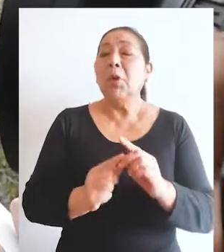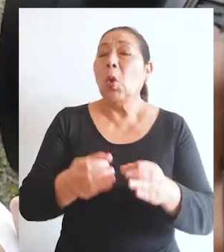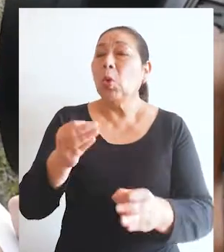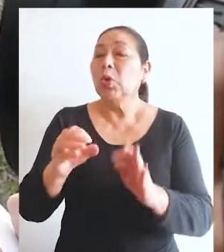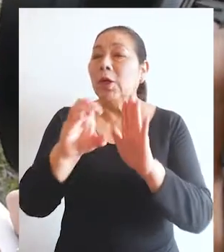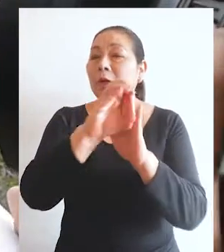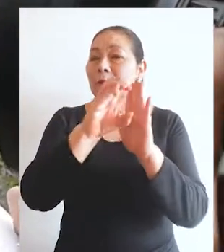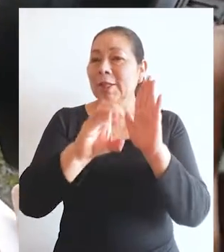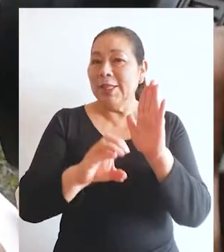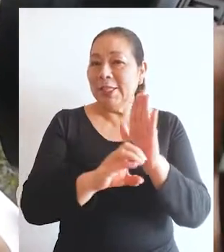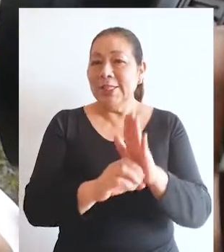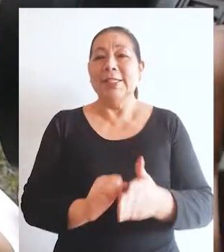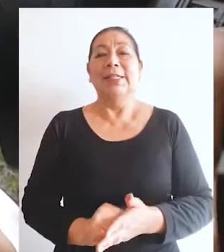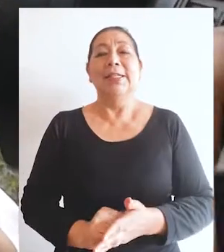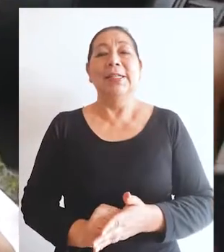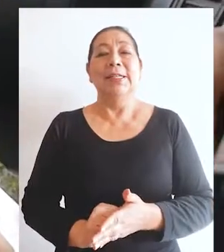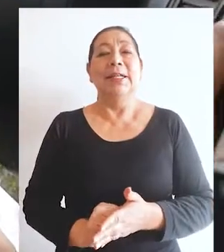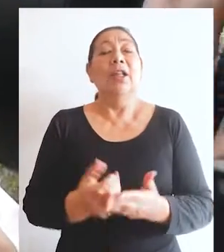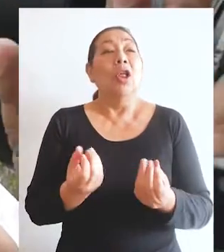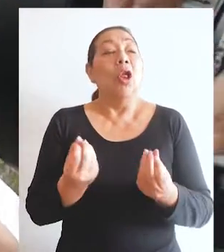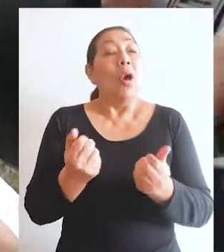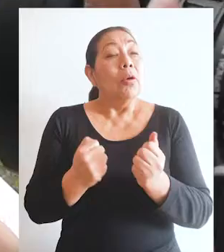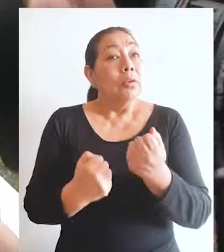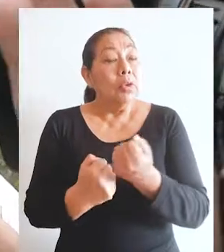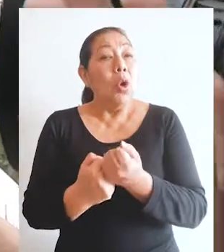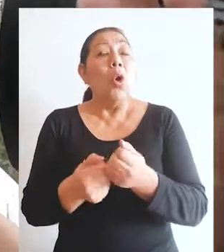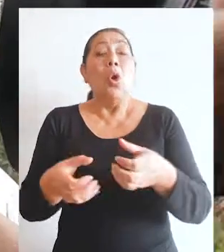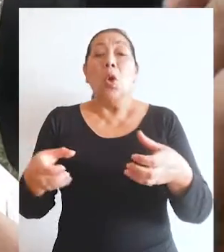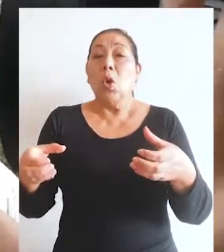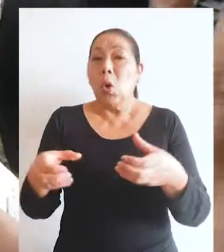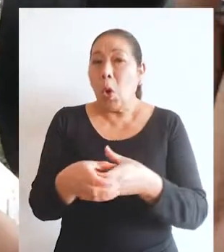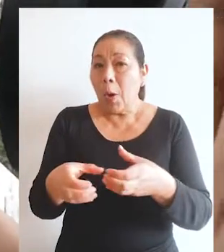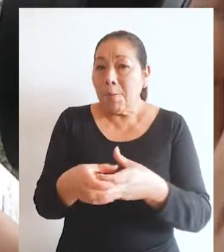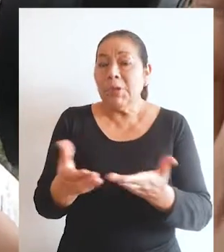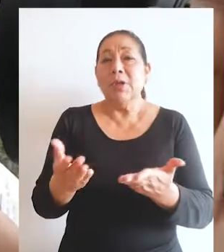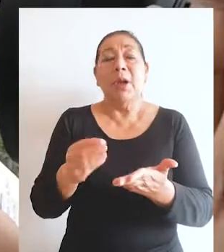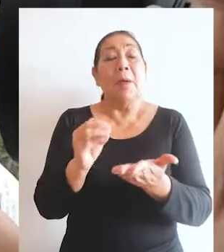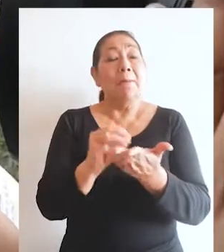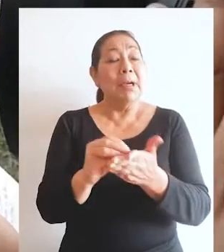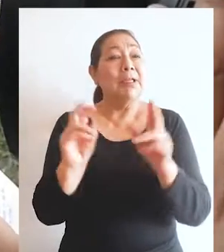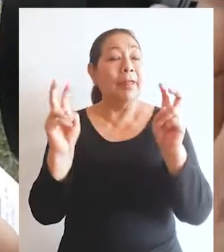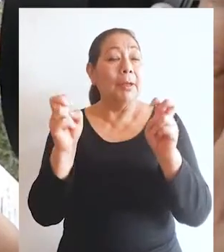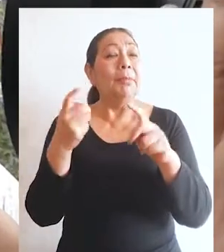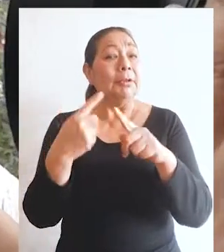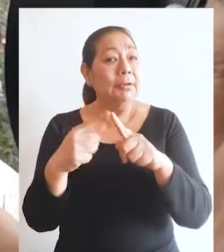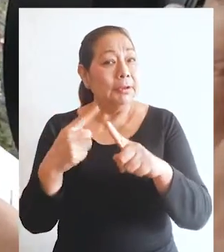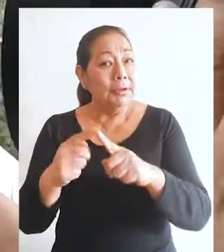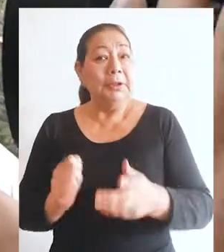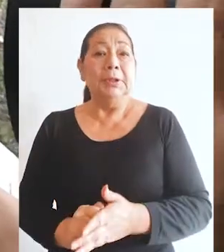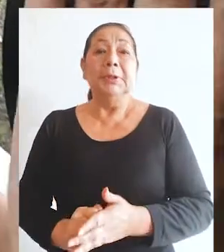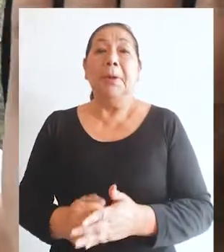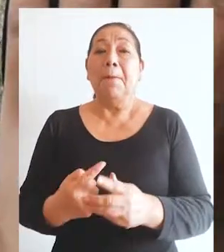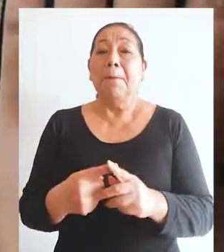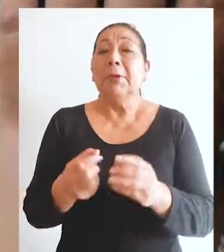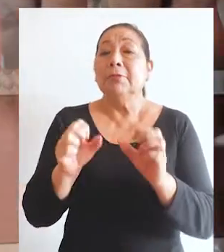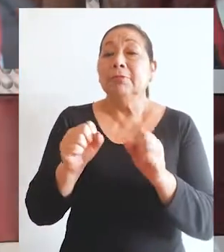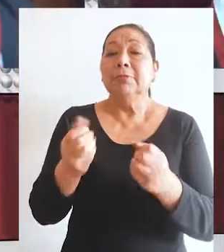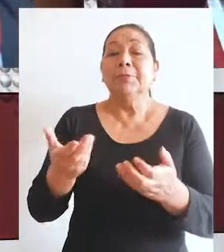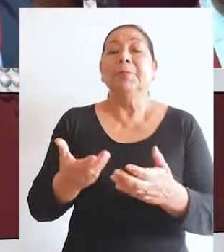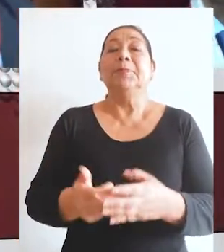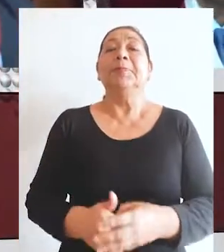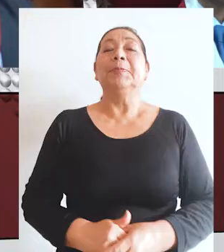justicia constitucional, con apego a la Constitución, a los derechos fundamentales, ¿no? Y tomar buenas